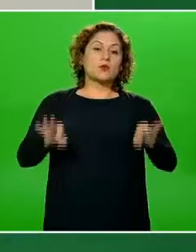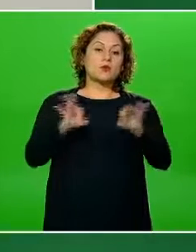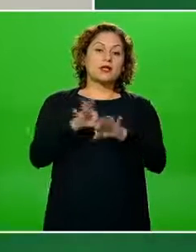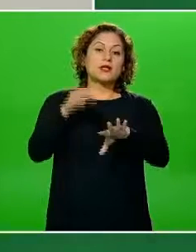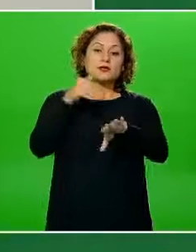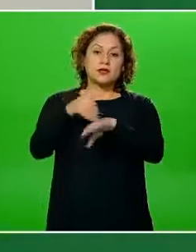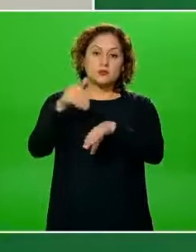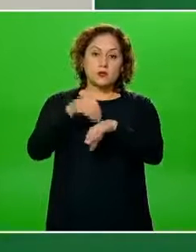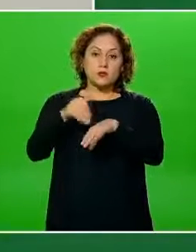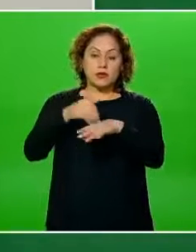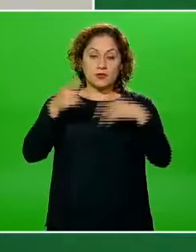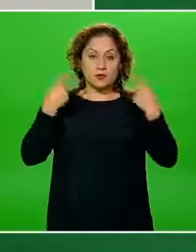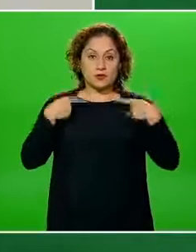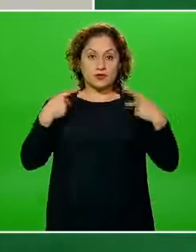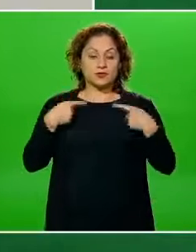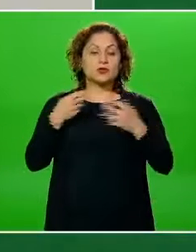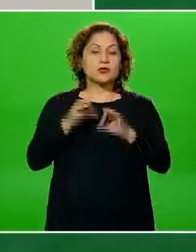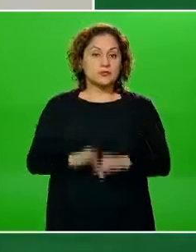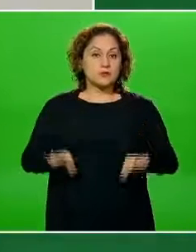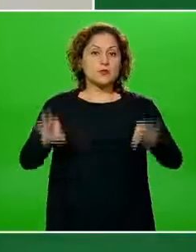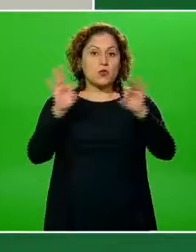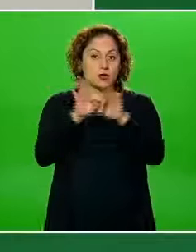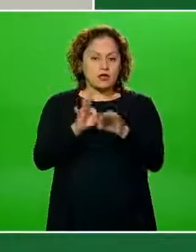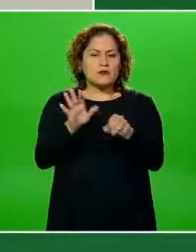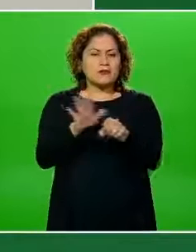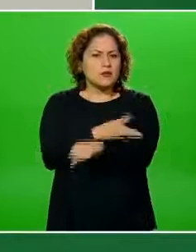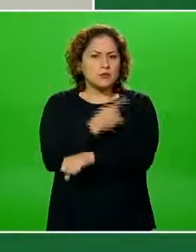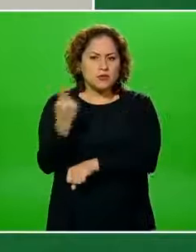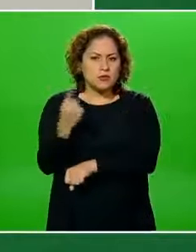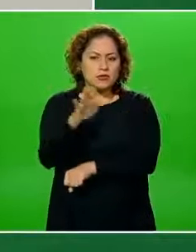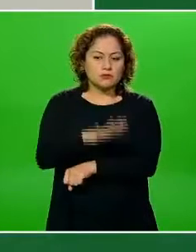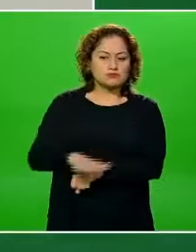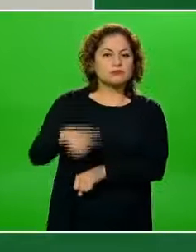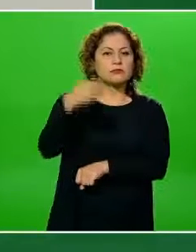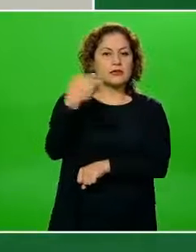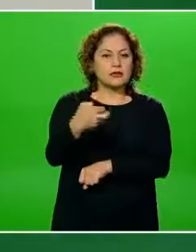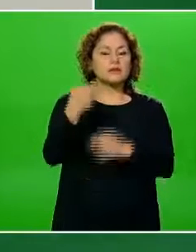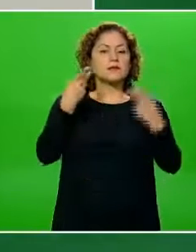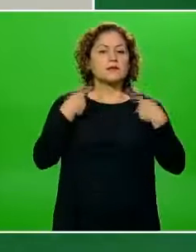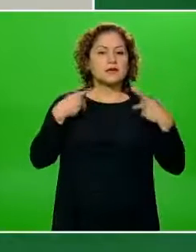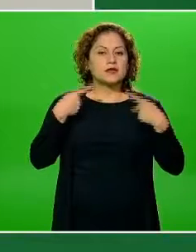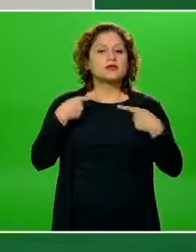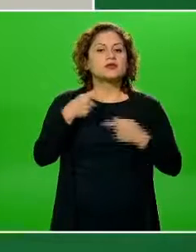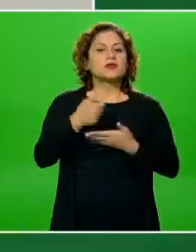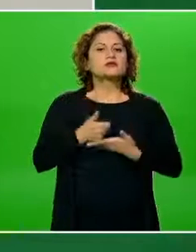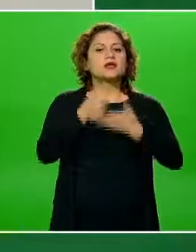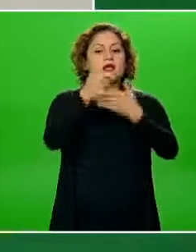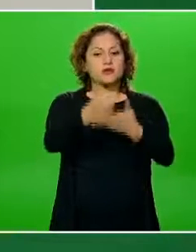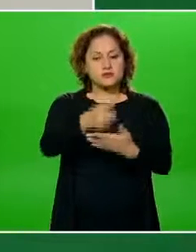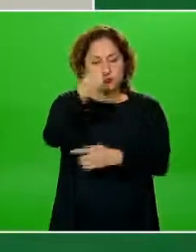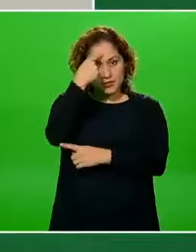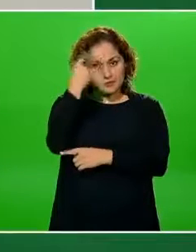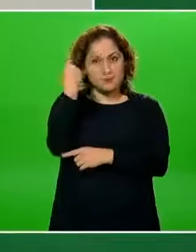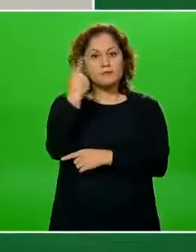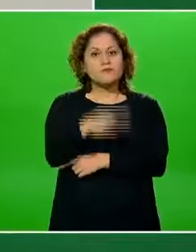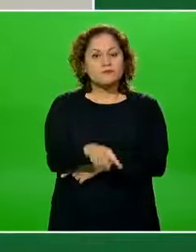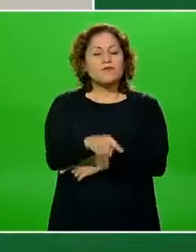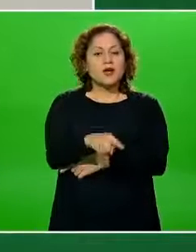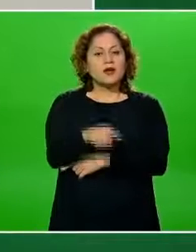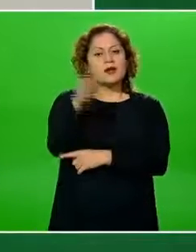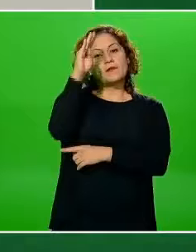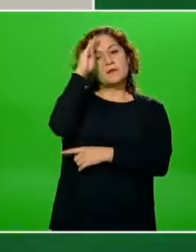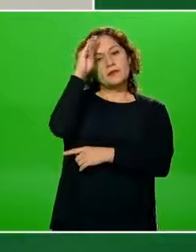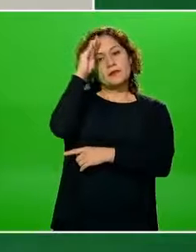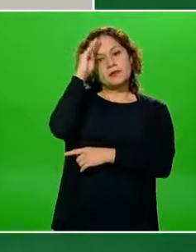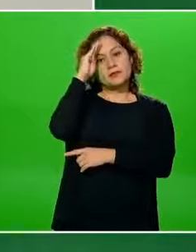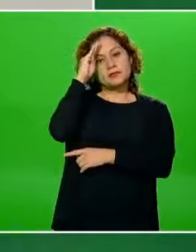volvemos a reiterar, su importancia radica en que son los grupos que en su momento han contribuido por este factor de riesgo